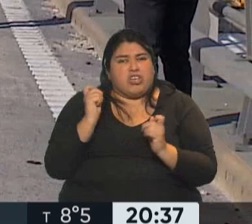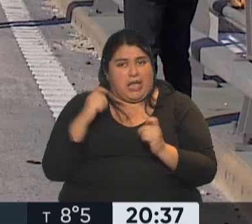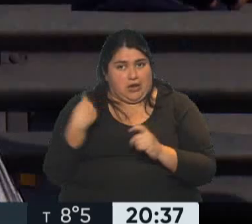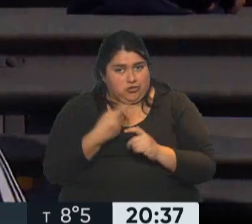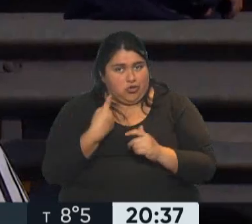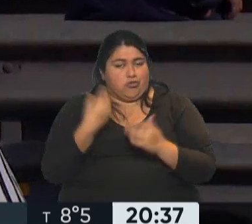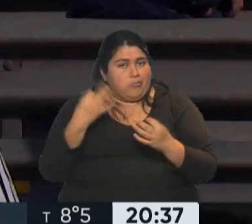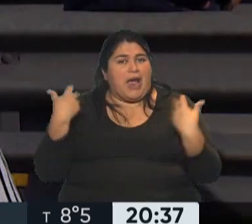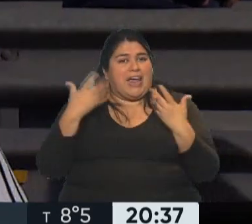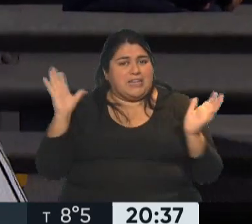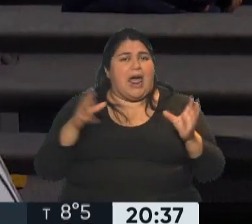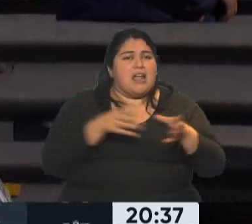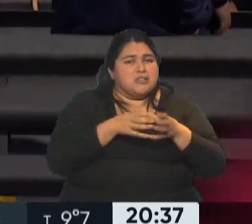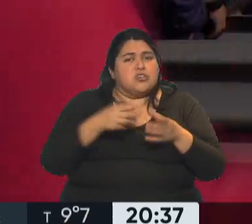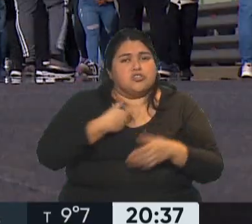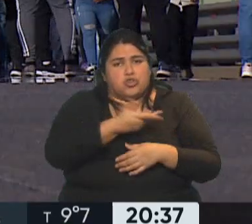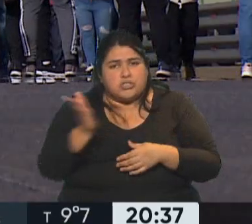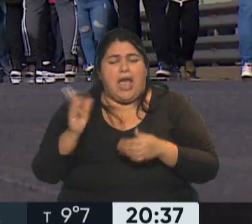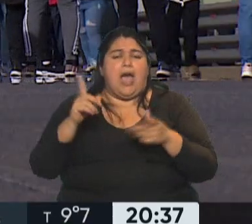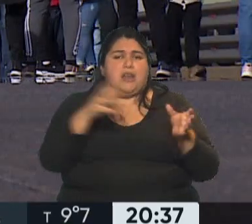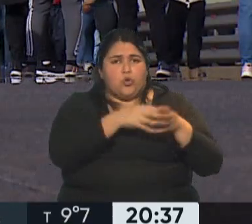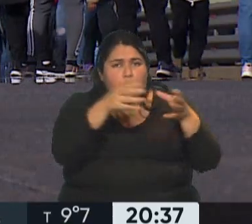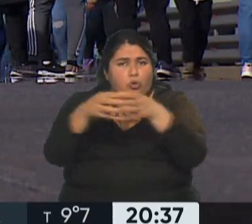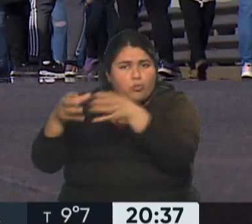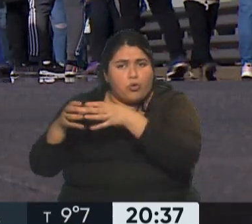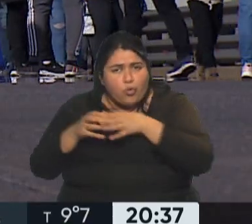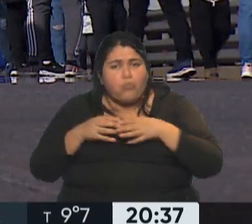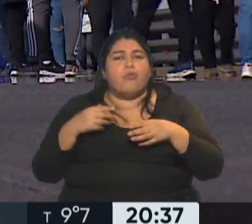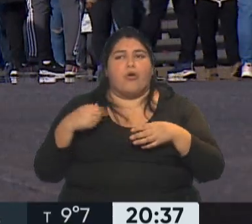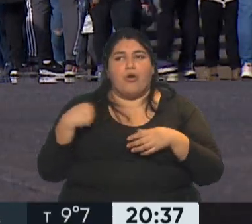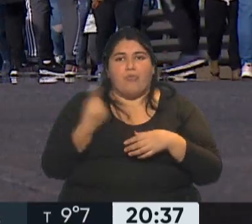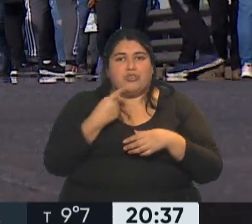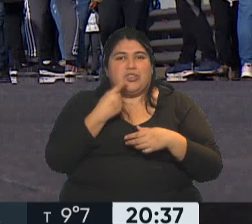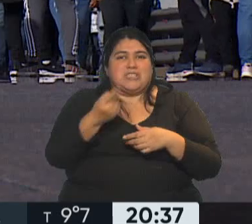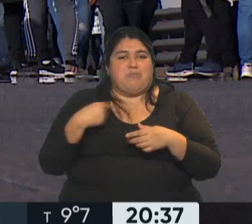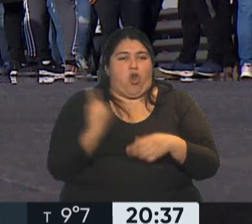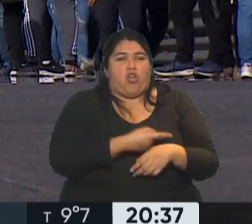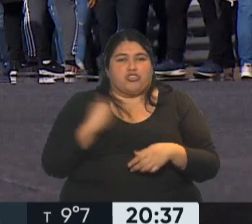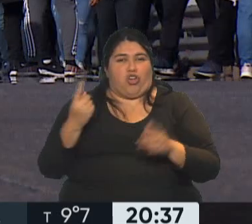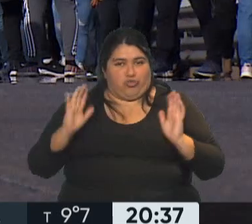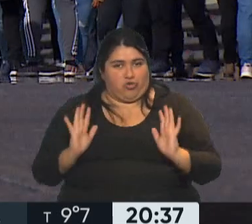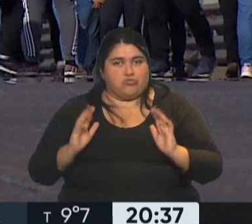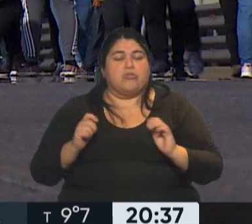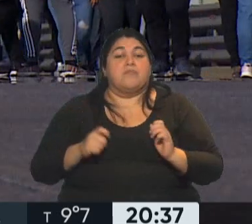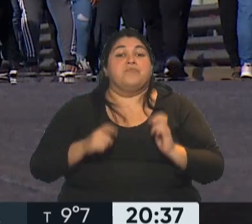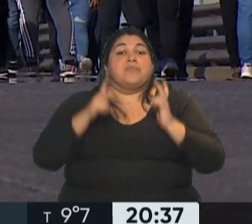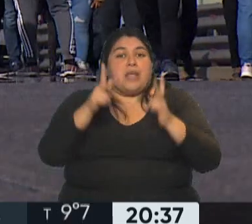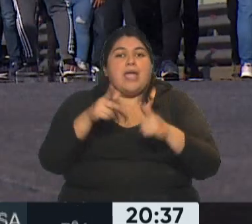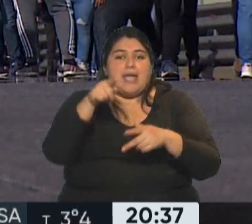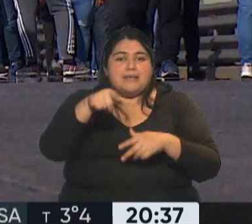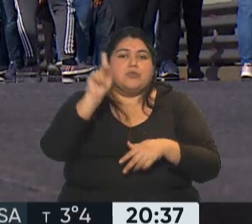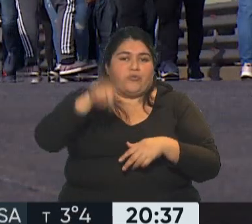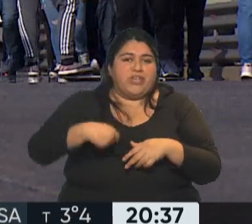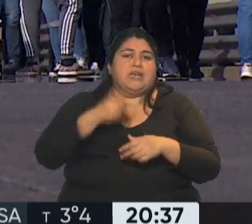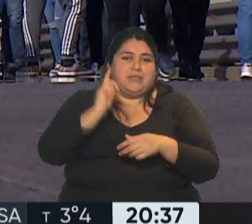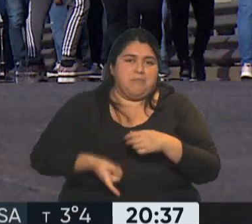en general, las organizaciones de los distintos movimientos sociales, políticos o populares, que eso sea sometido a juzgamiento. Y